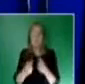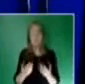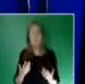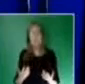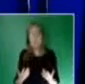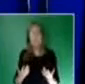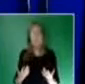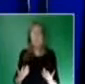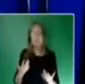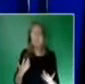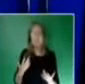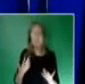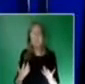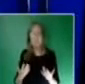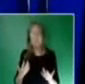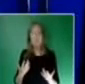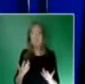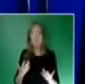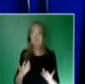pero tenemos que darnos cuenta